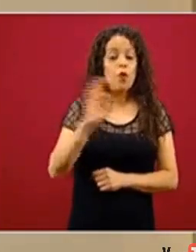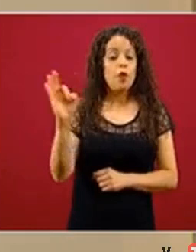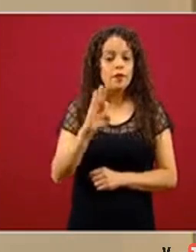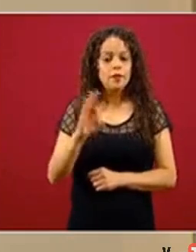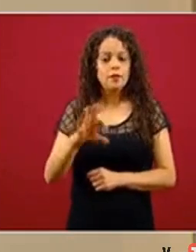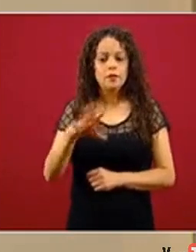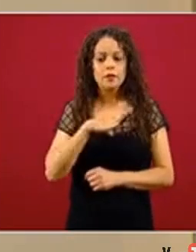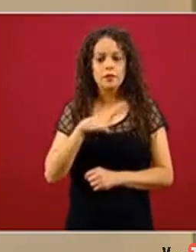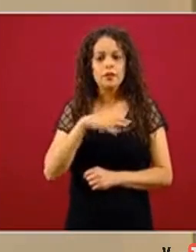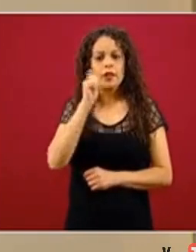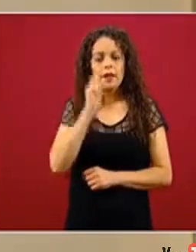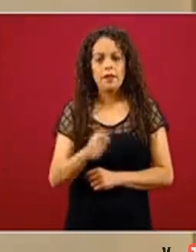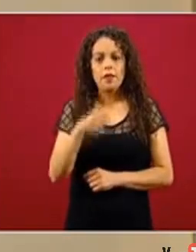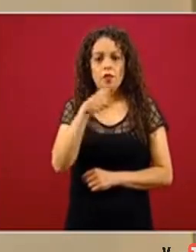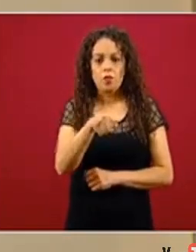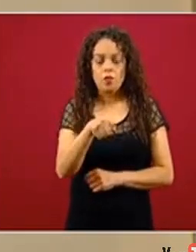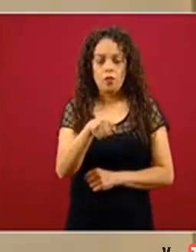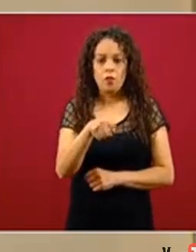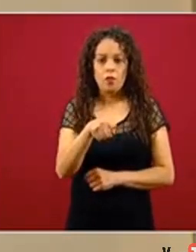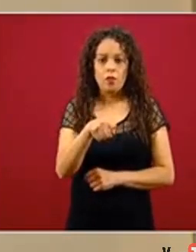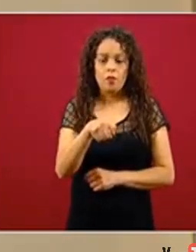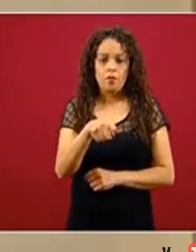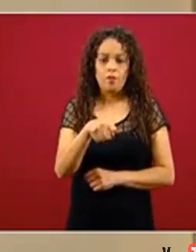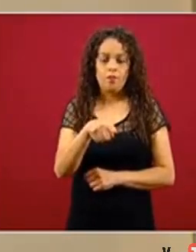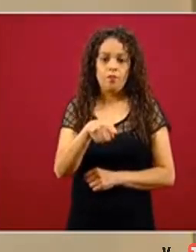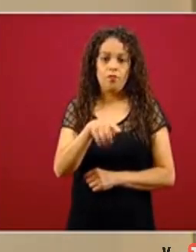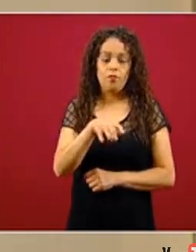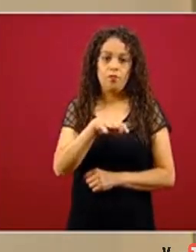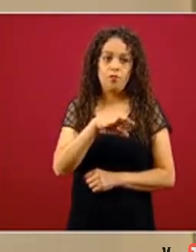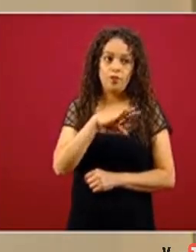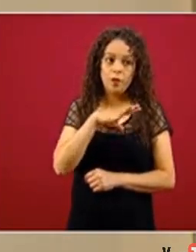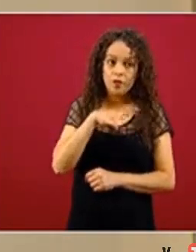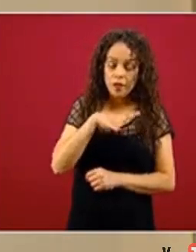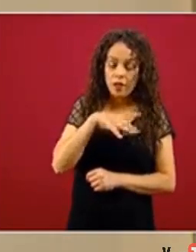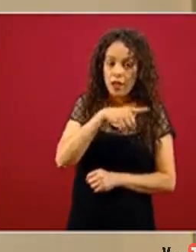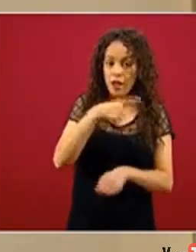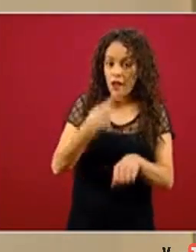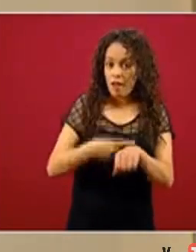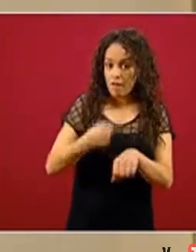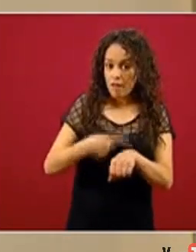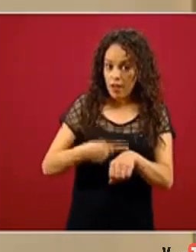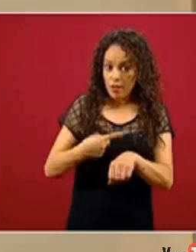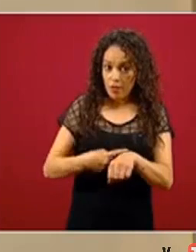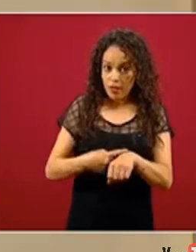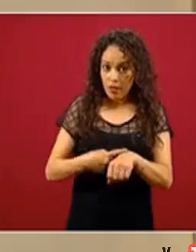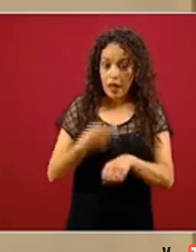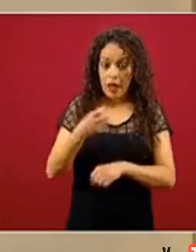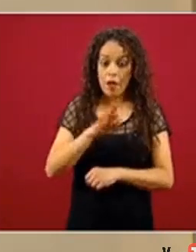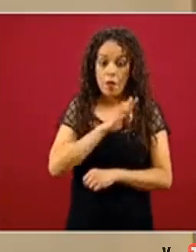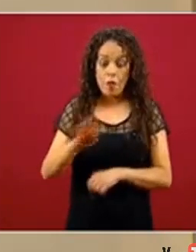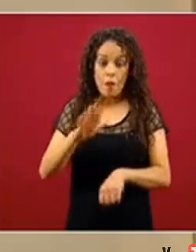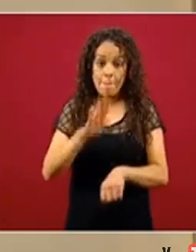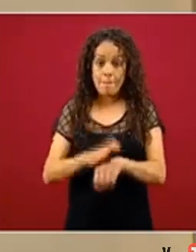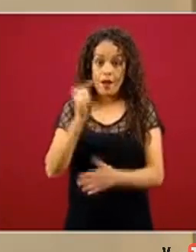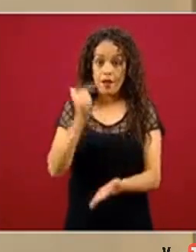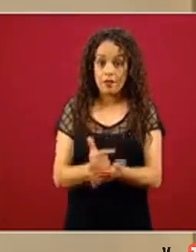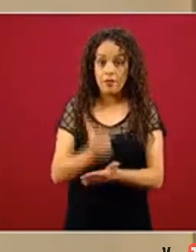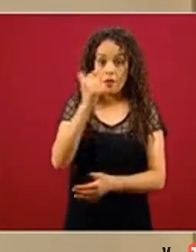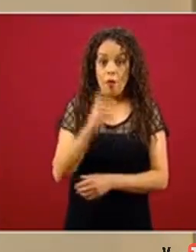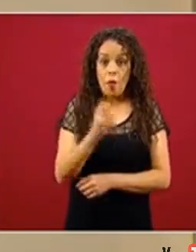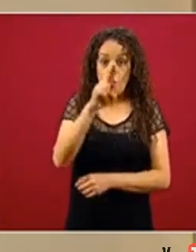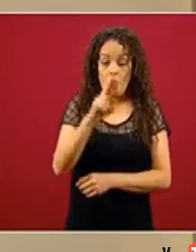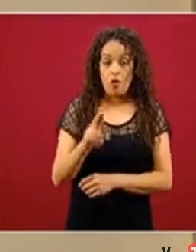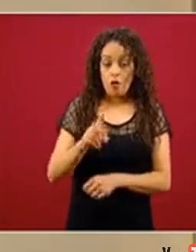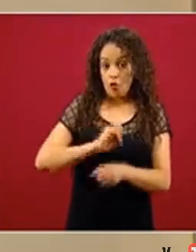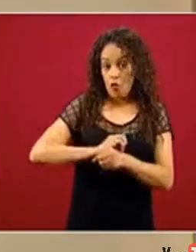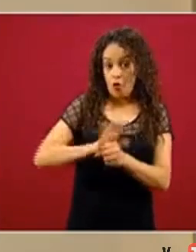de mayor vulnerabilidad para presentar enfermedad respiratoria grave por coronavirus, acude al médico. Pero si no,